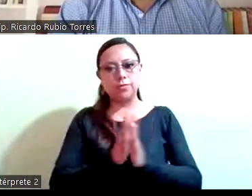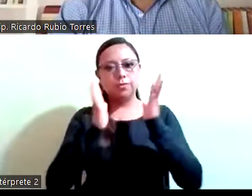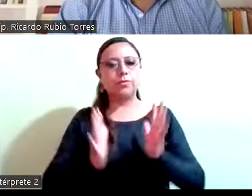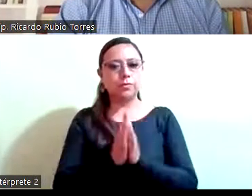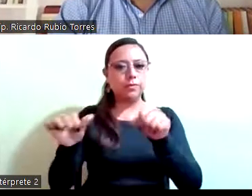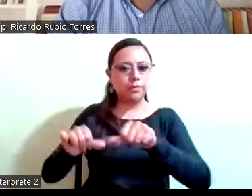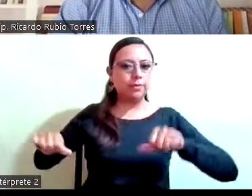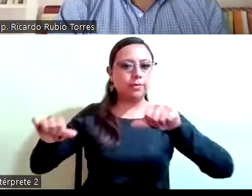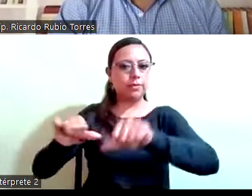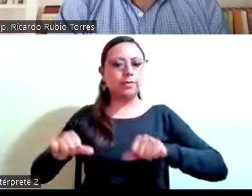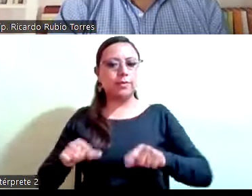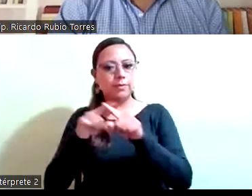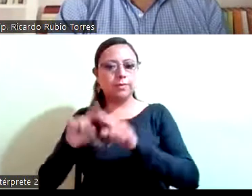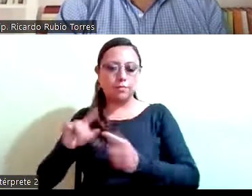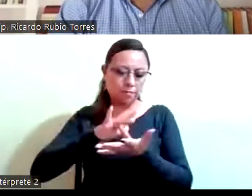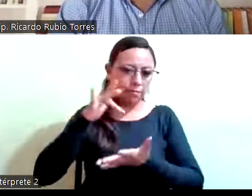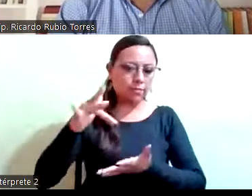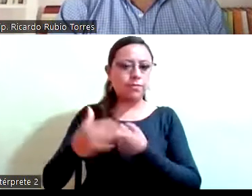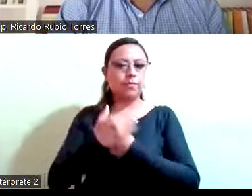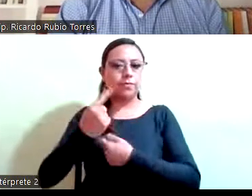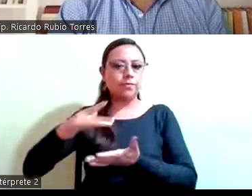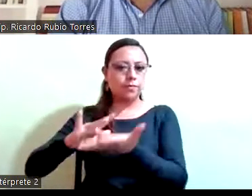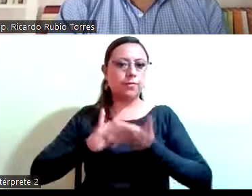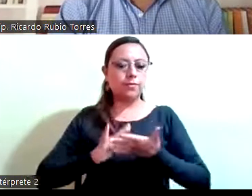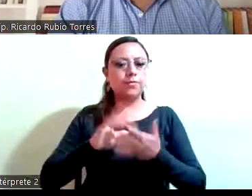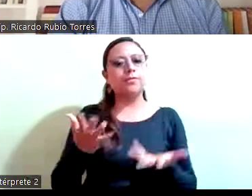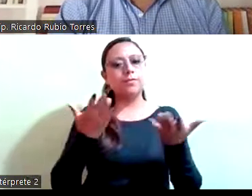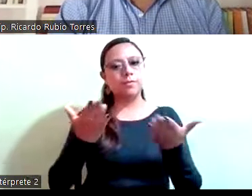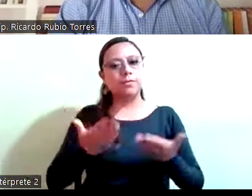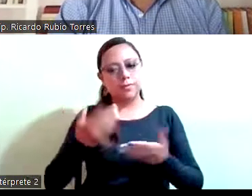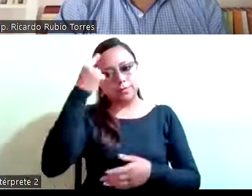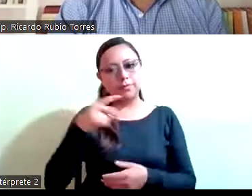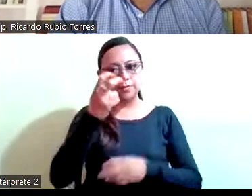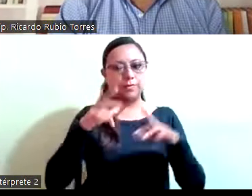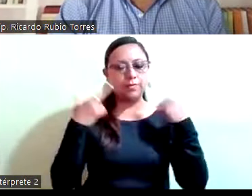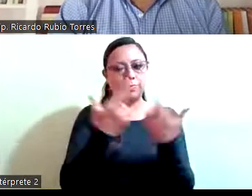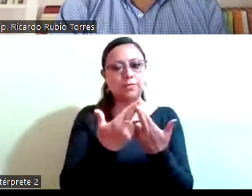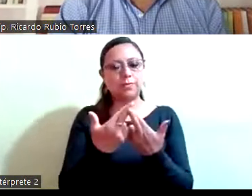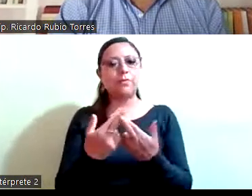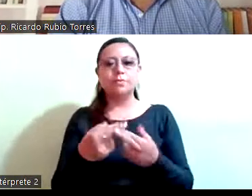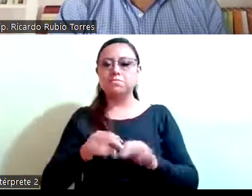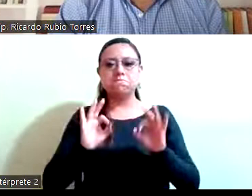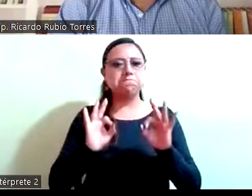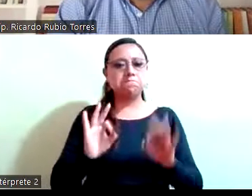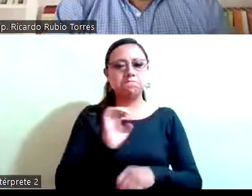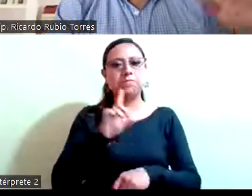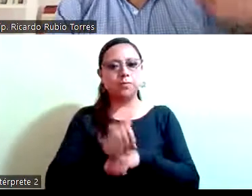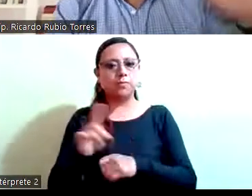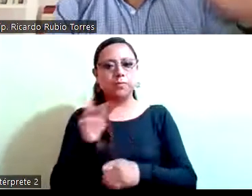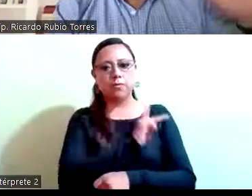áreas correspondientes por el apoyo brindado para llevar a cabo la misma. Tengan un excelente día todas y todos. Hasta